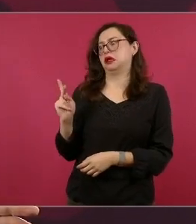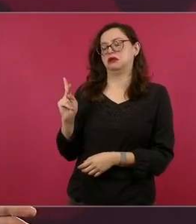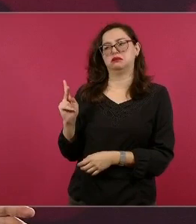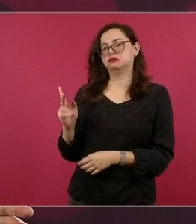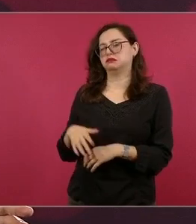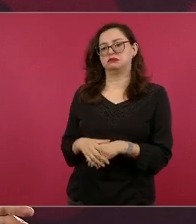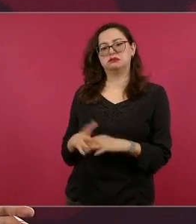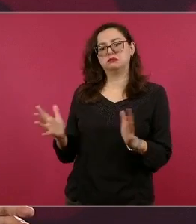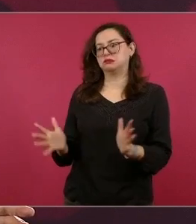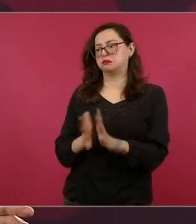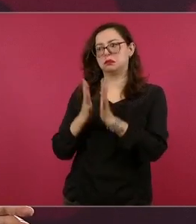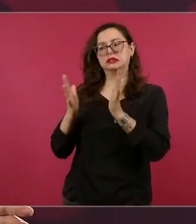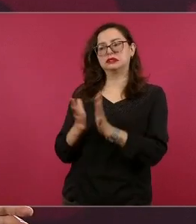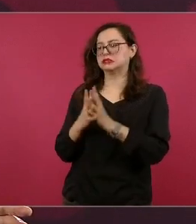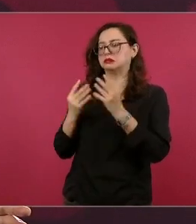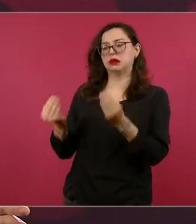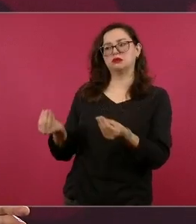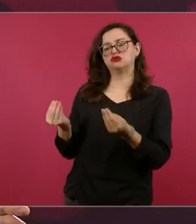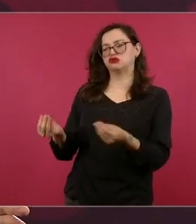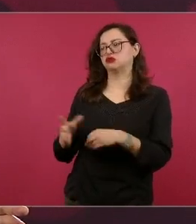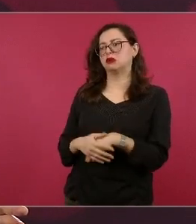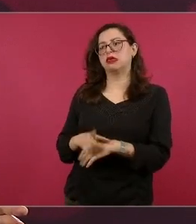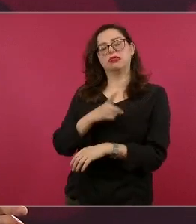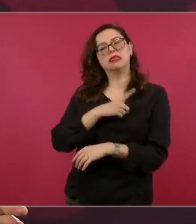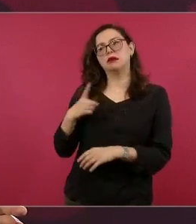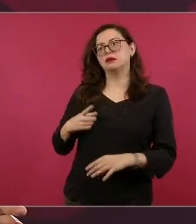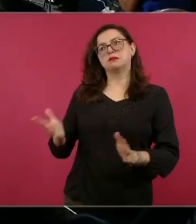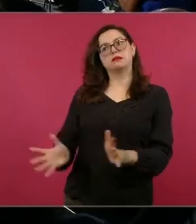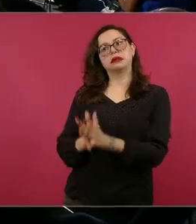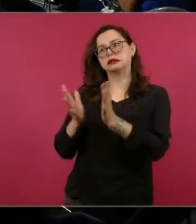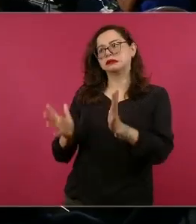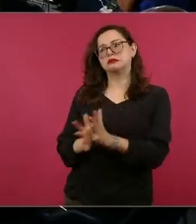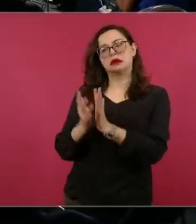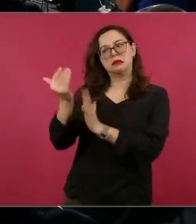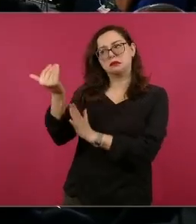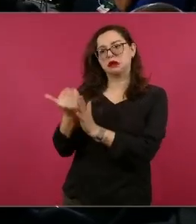¿Ya se nos pasó la mano a los mexicanos?